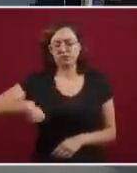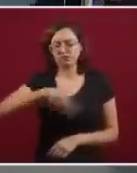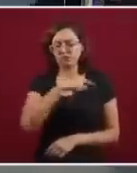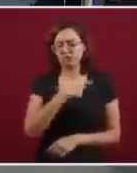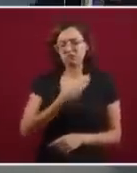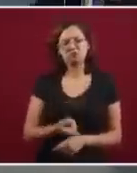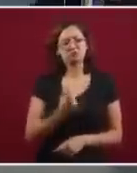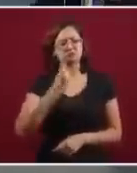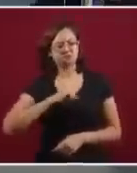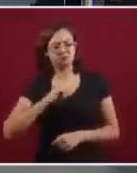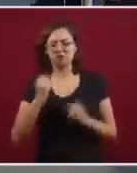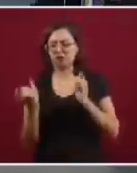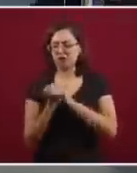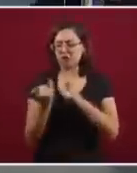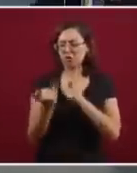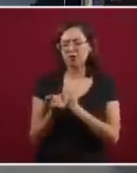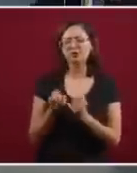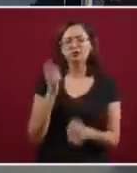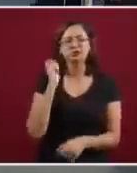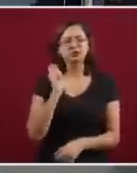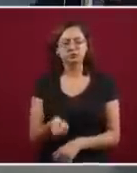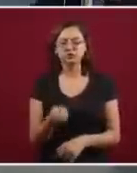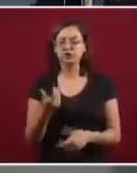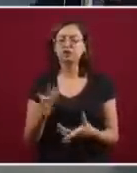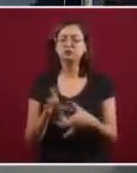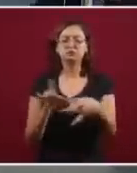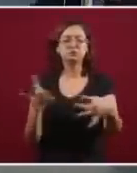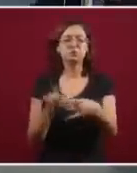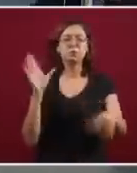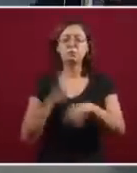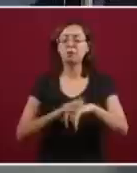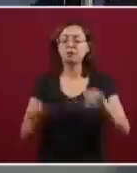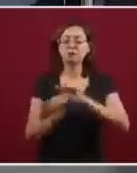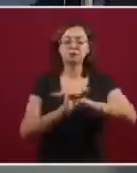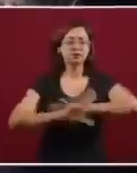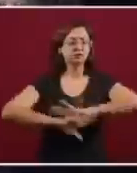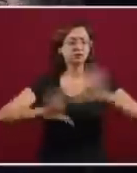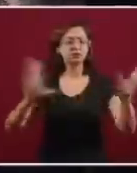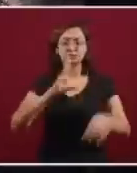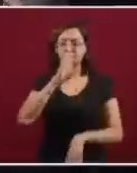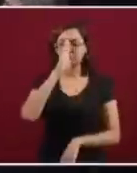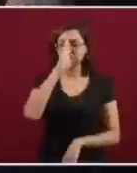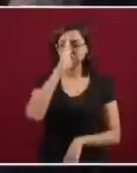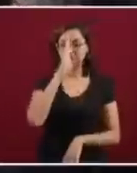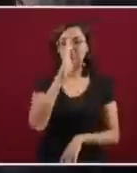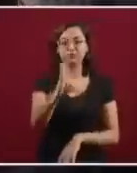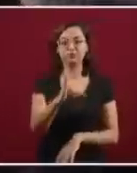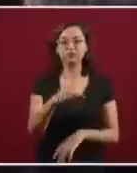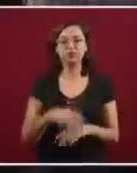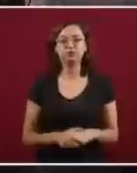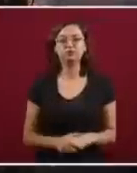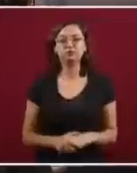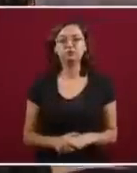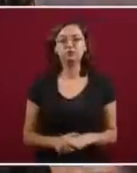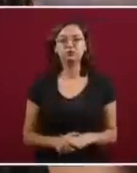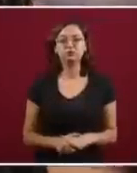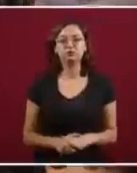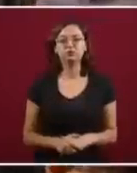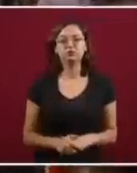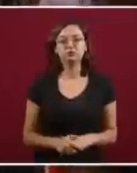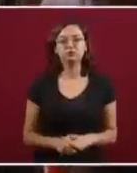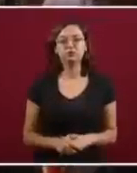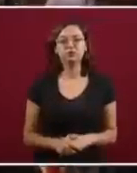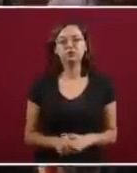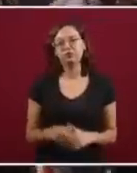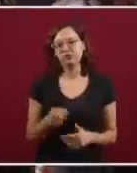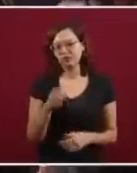toda claridad de manera directa esta campaña me inquieta un poco que usted la identifique como